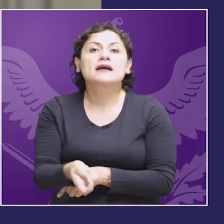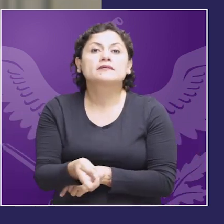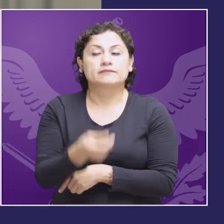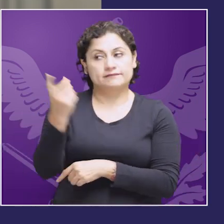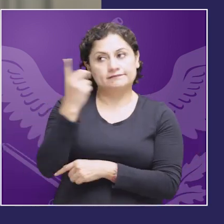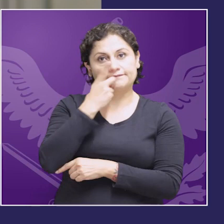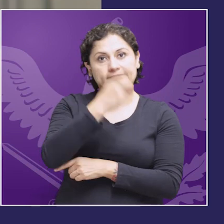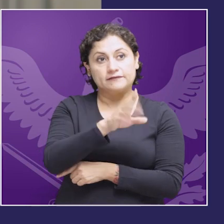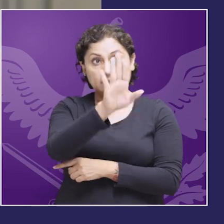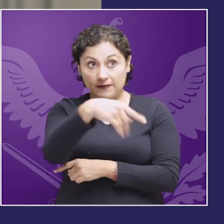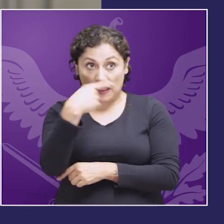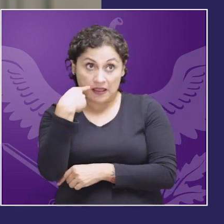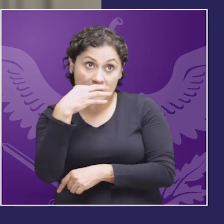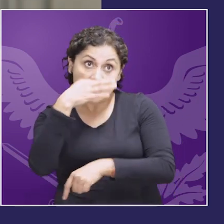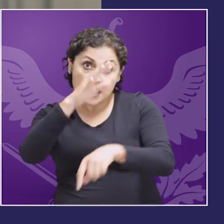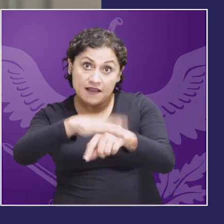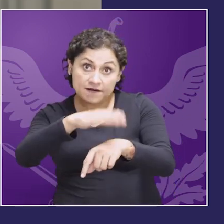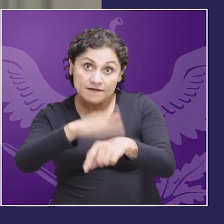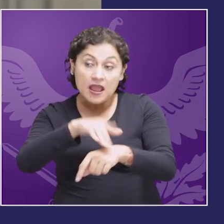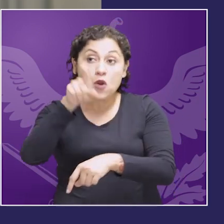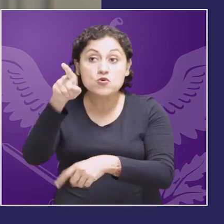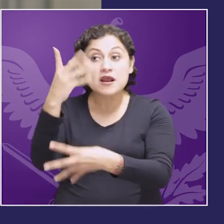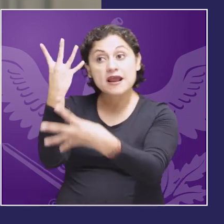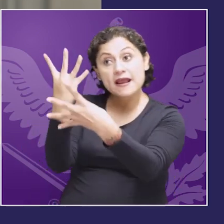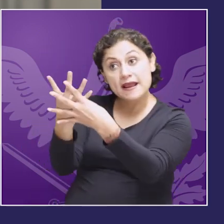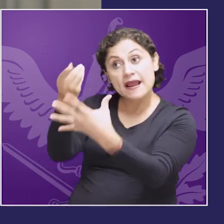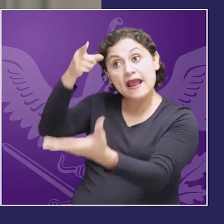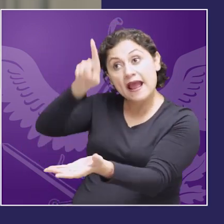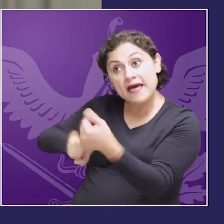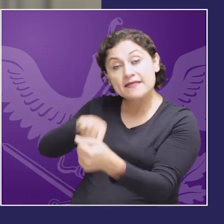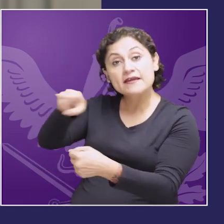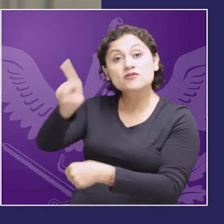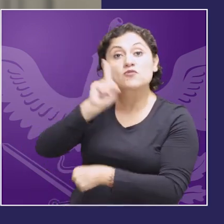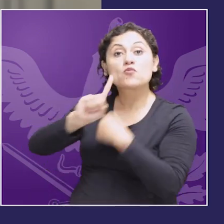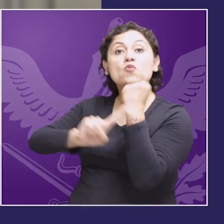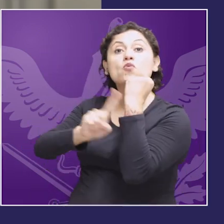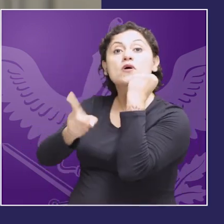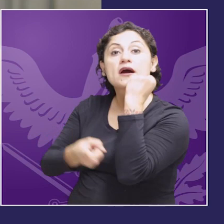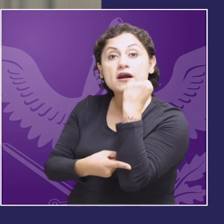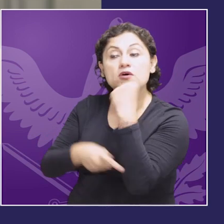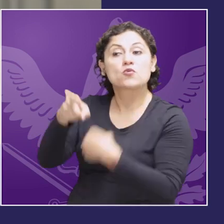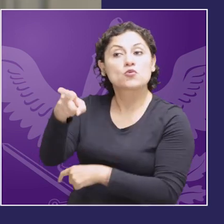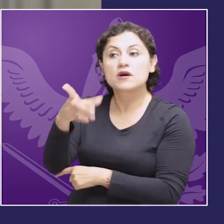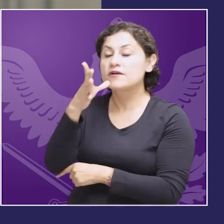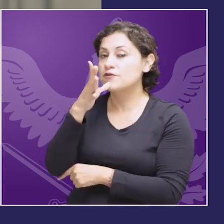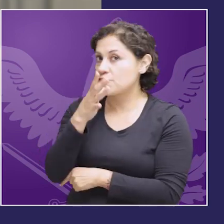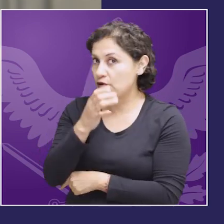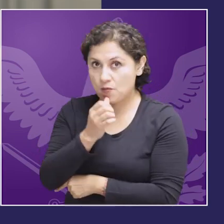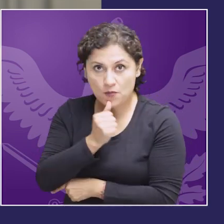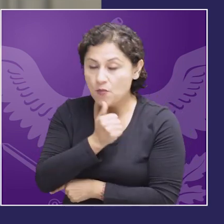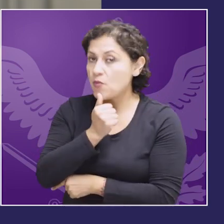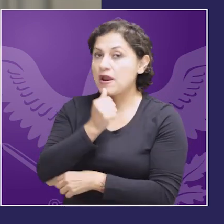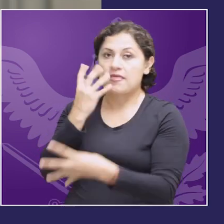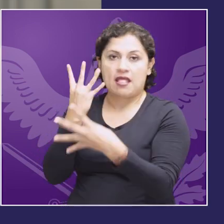que vayan a dar a luz, no puede usar ese tipo de engrillamiento o lo que fuera. Y usted,